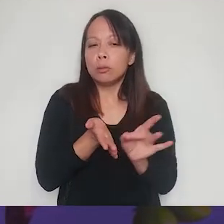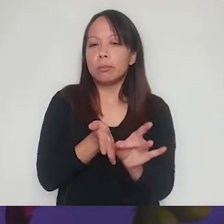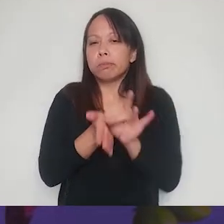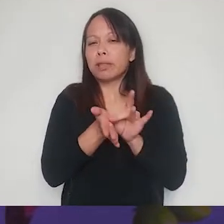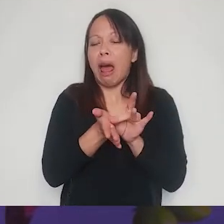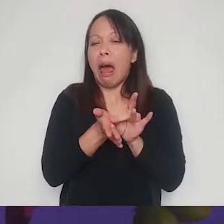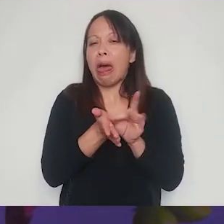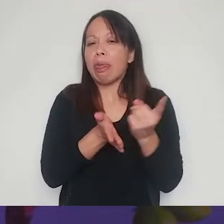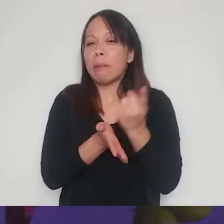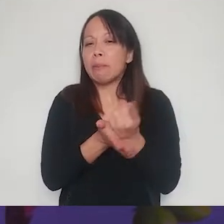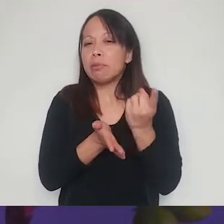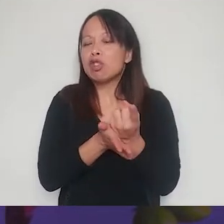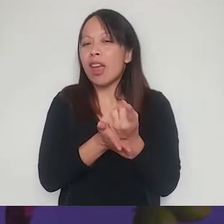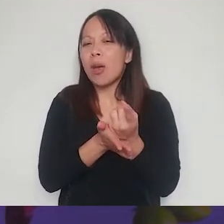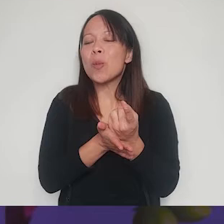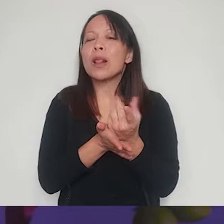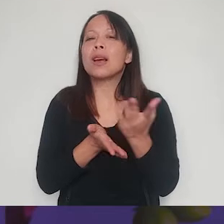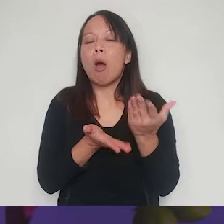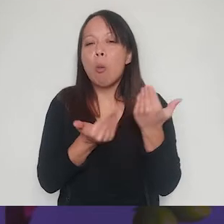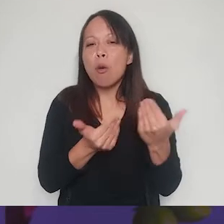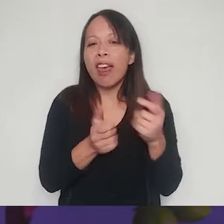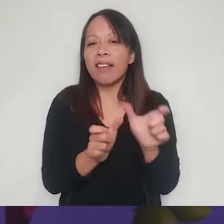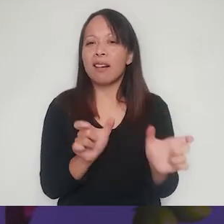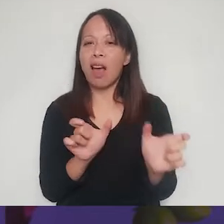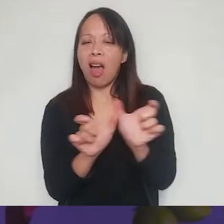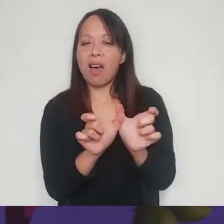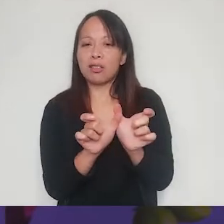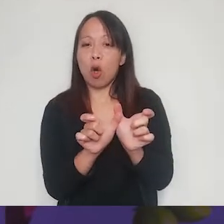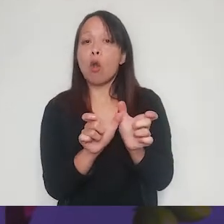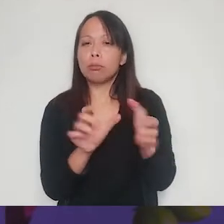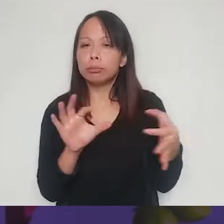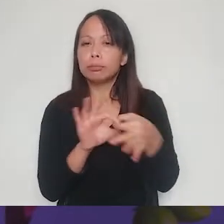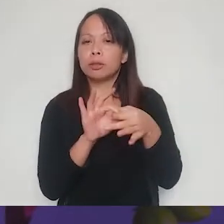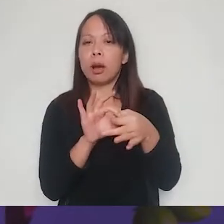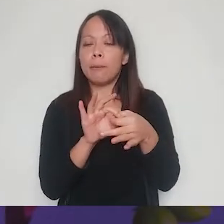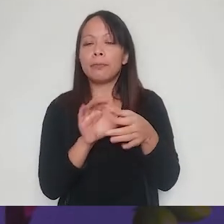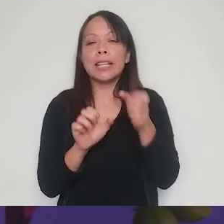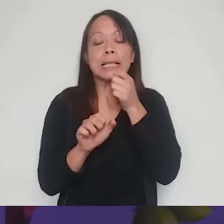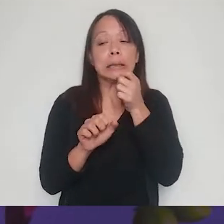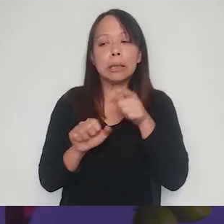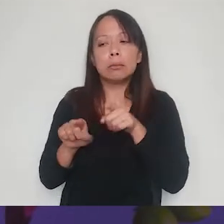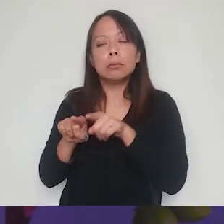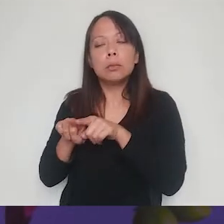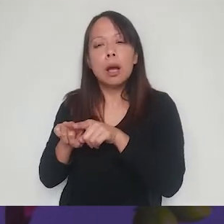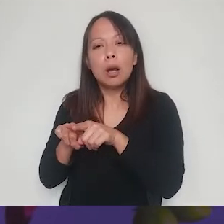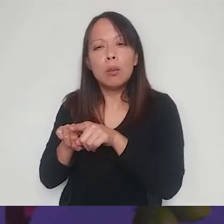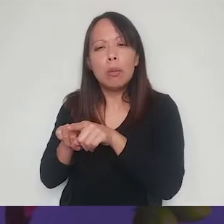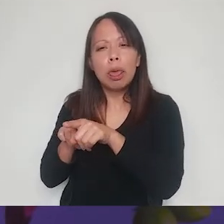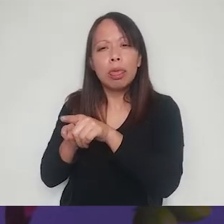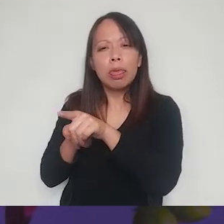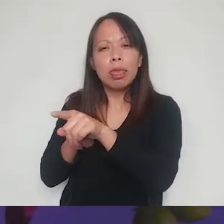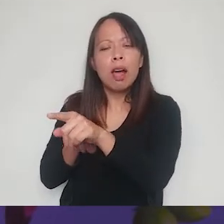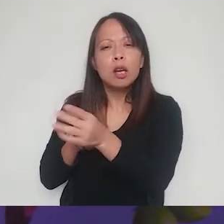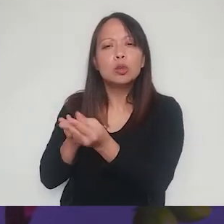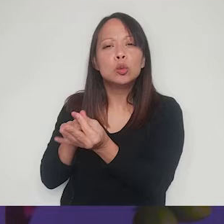pegue al transcripto de ARN, y eso hace que el exón se incluya normalmente. Pero si la transcripción es lenta,